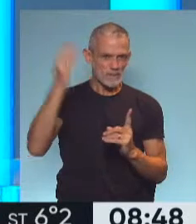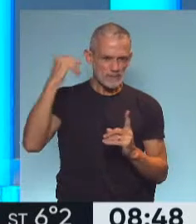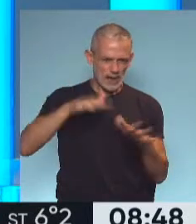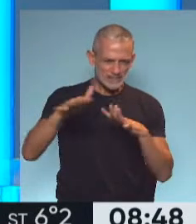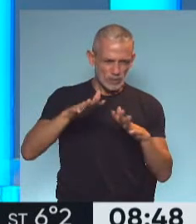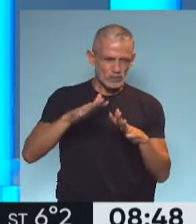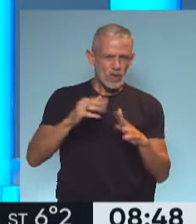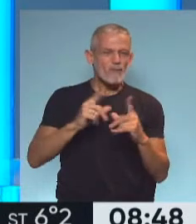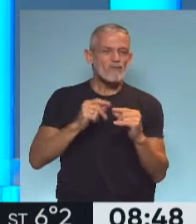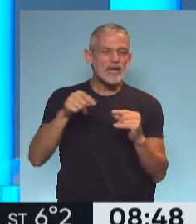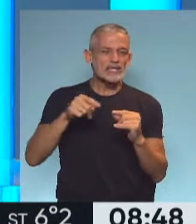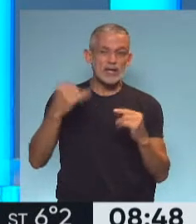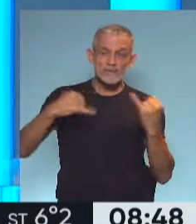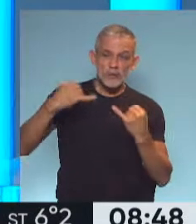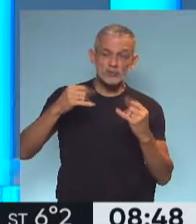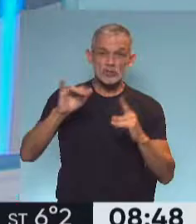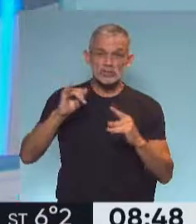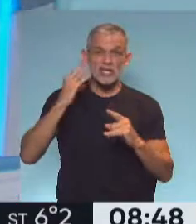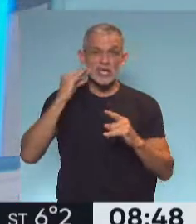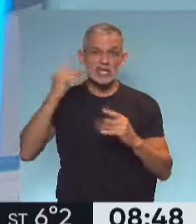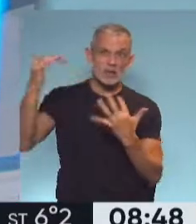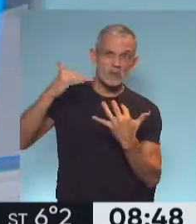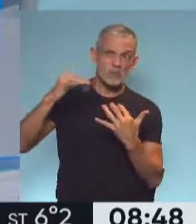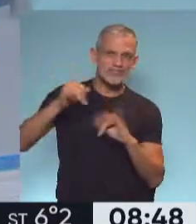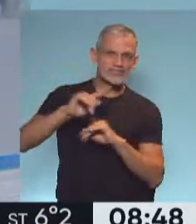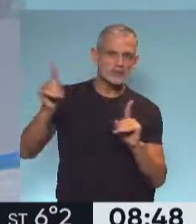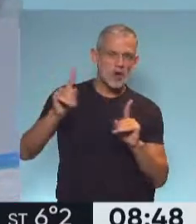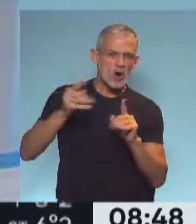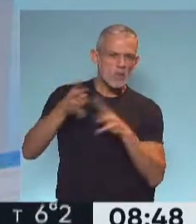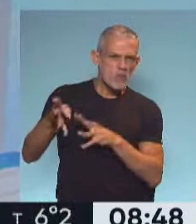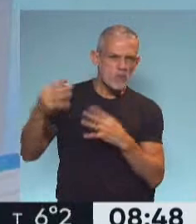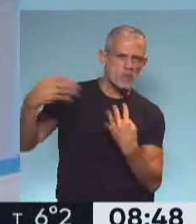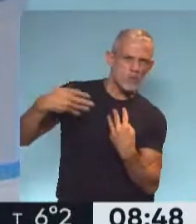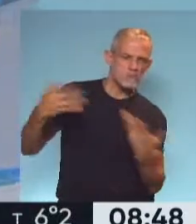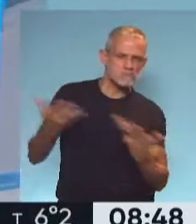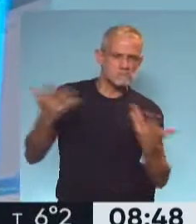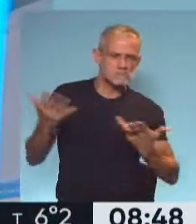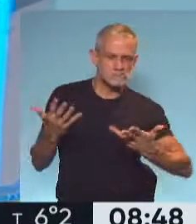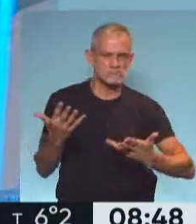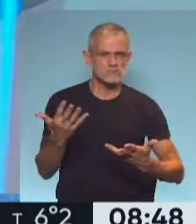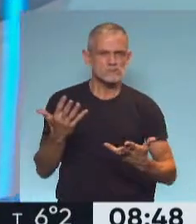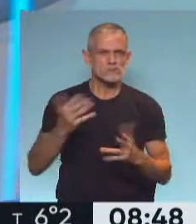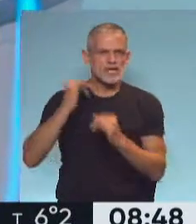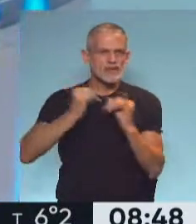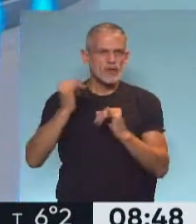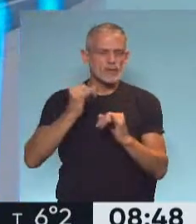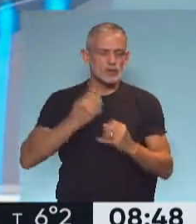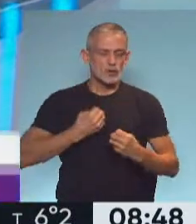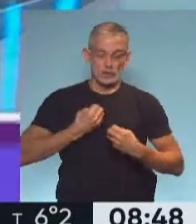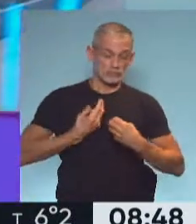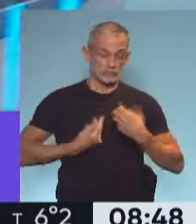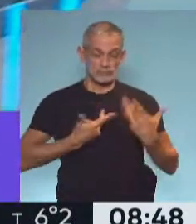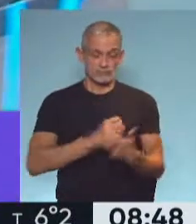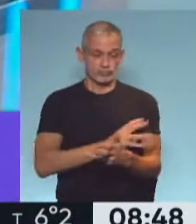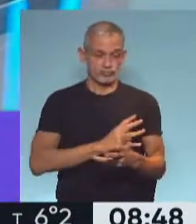de información de si venían los ingleses si no venían entonces epicentro de emociones no que nos